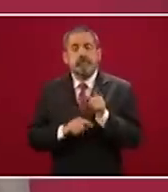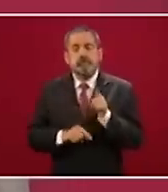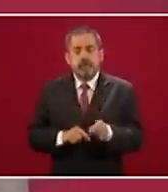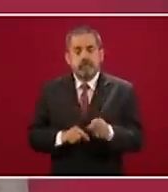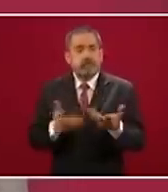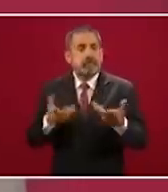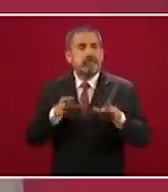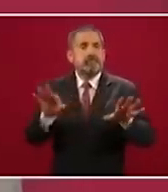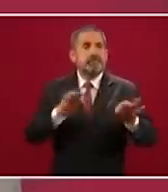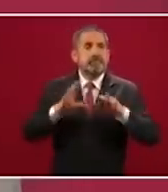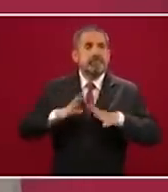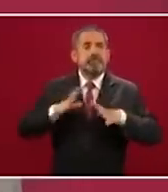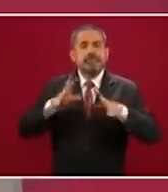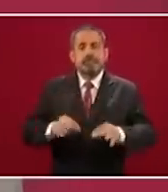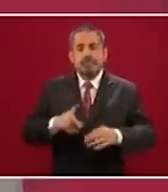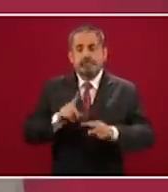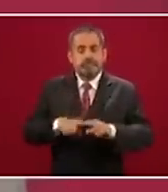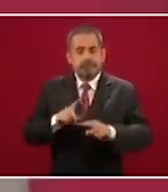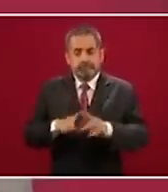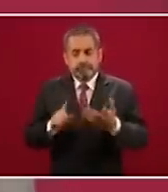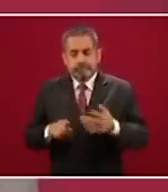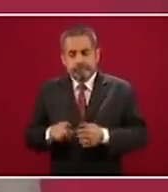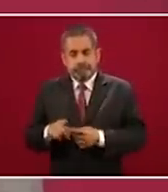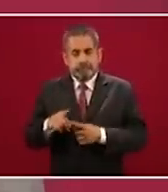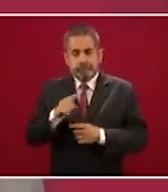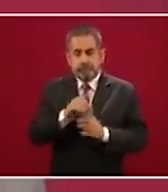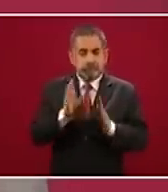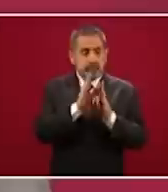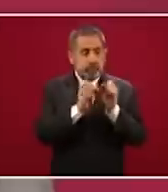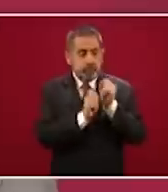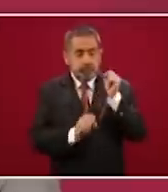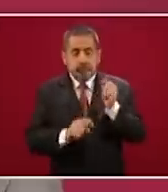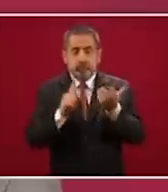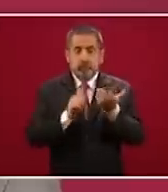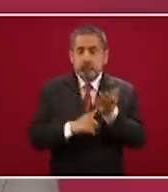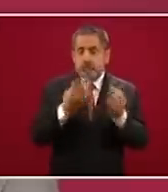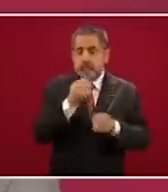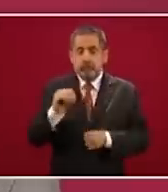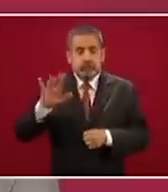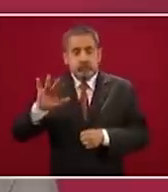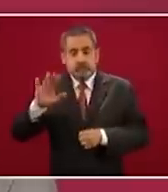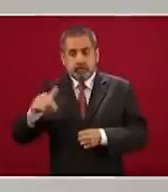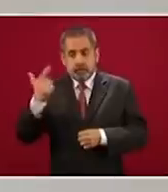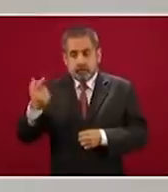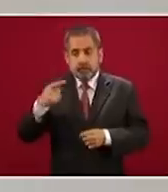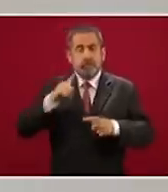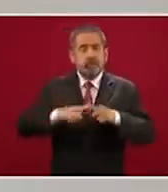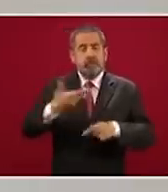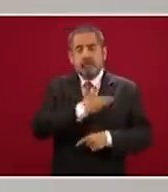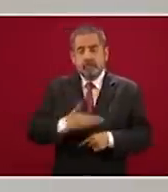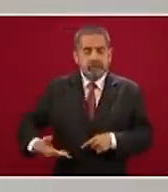se creó desde la Constitución de 1957.